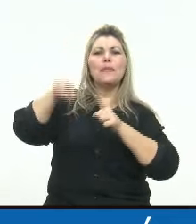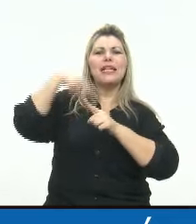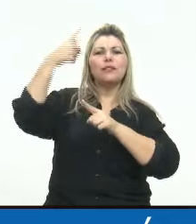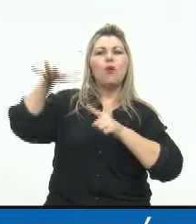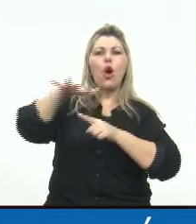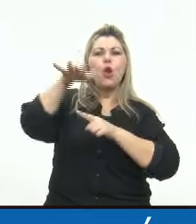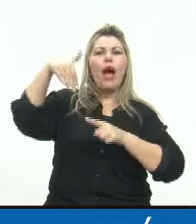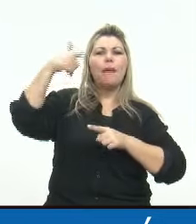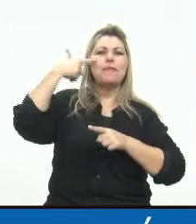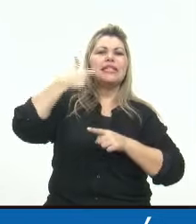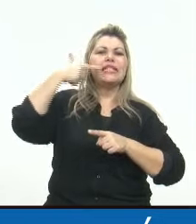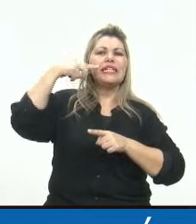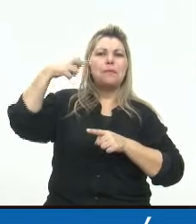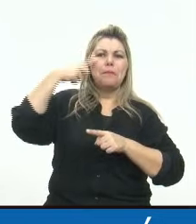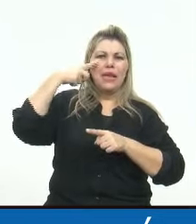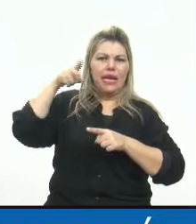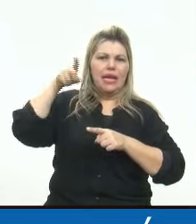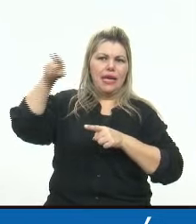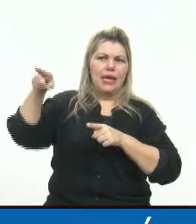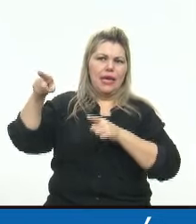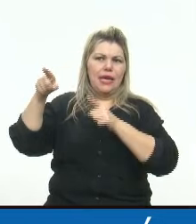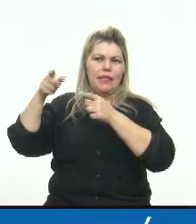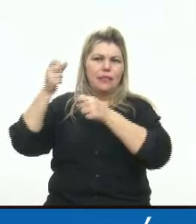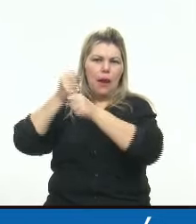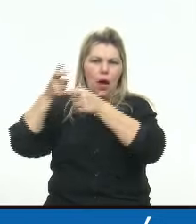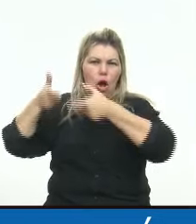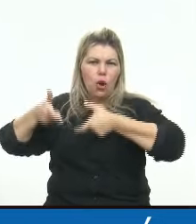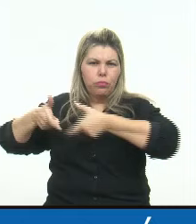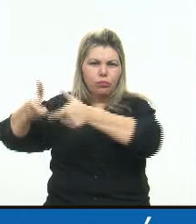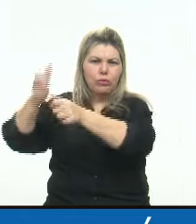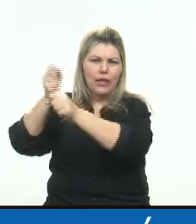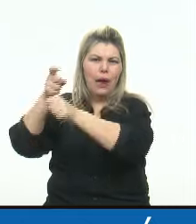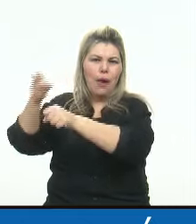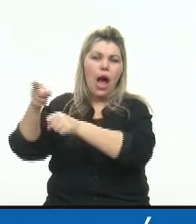cuyo conocimiento nos parece muy interesante para trabajar